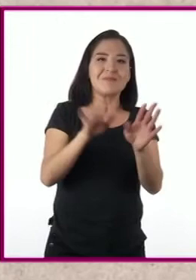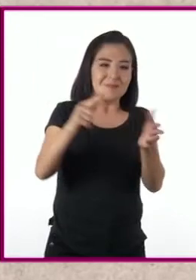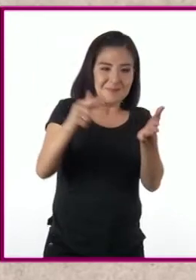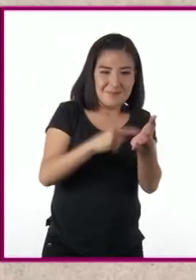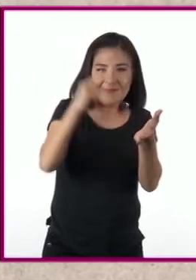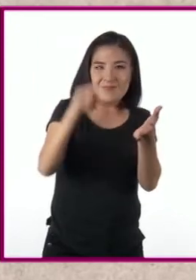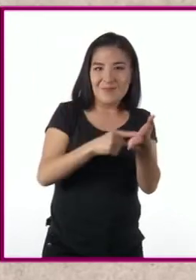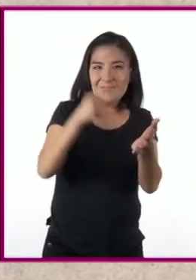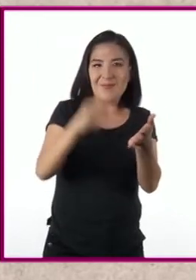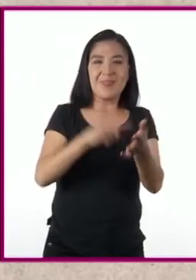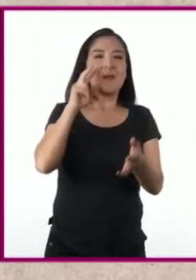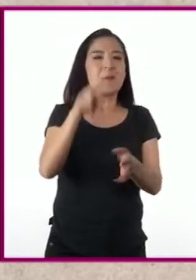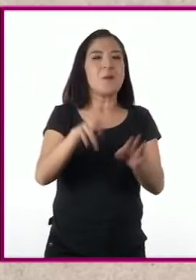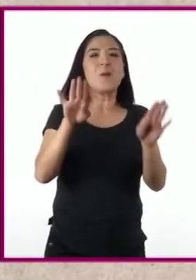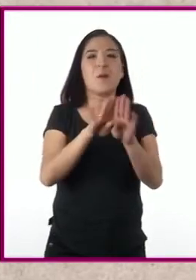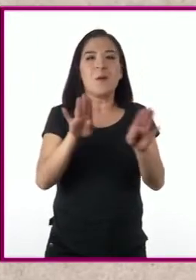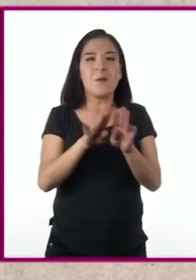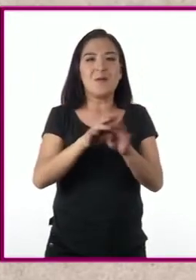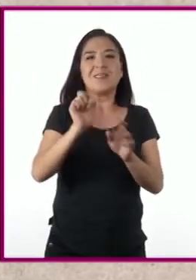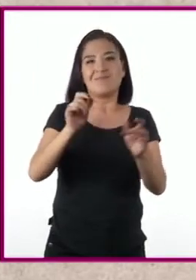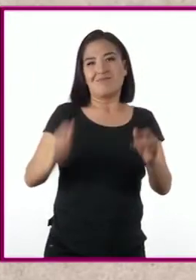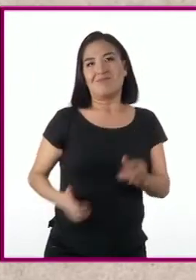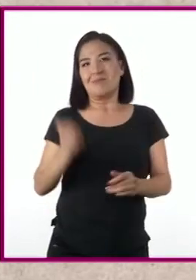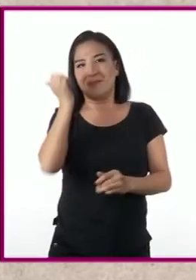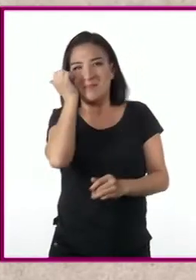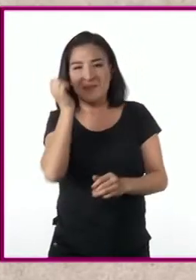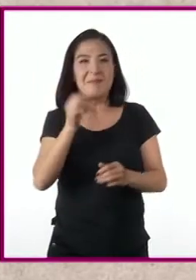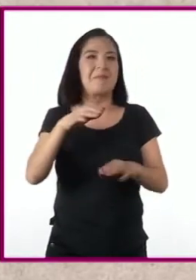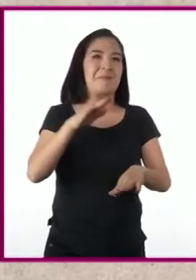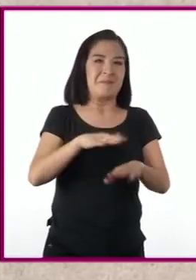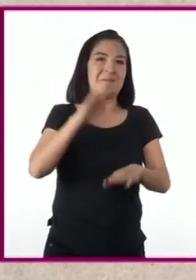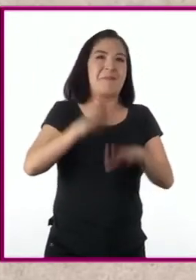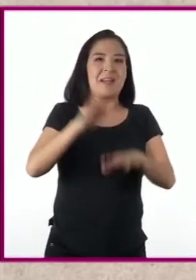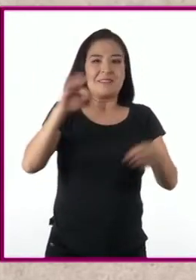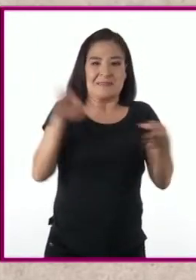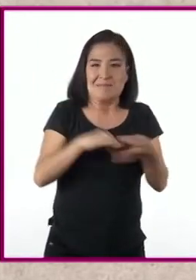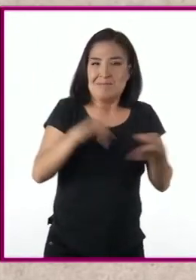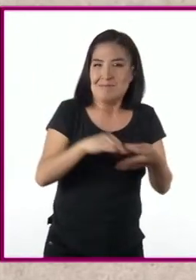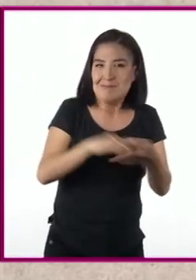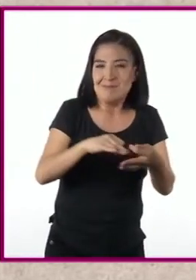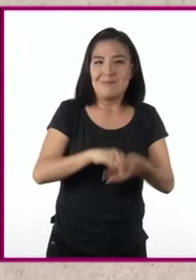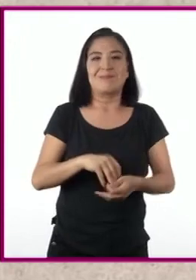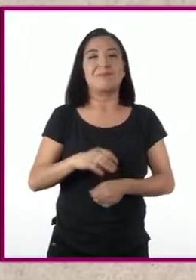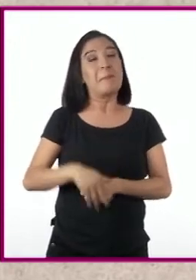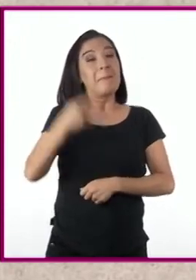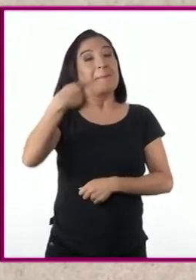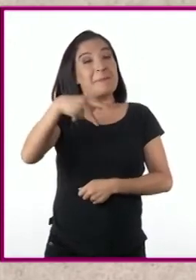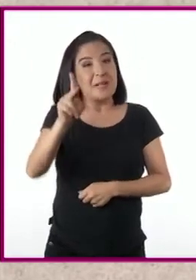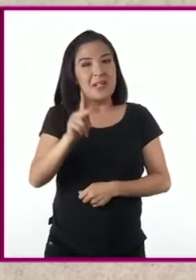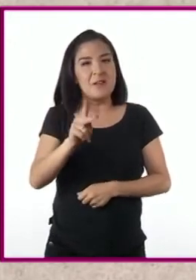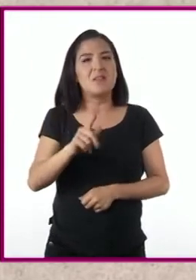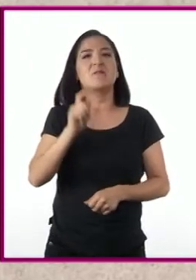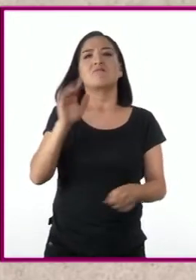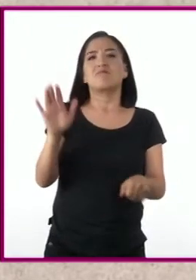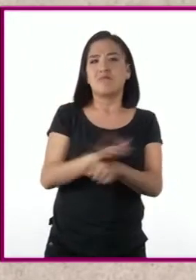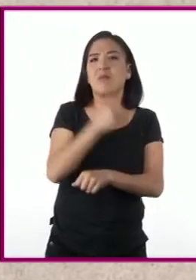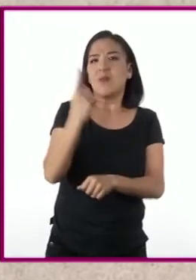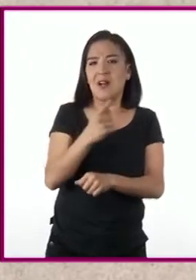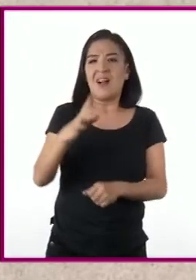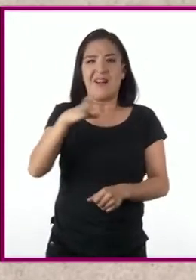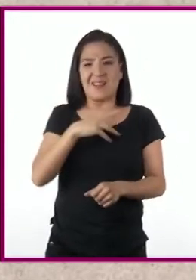pantallas de sus teléfonos inteligentes o smartphones, cada vez con más frecuencia. Pero, ¿qué efecto tiene